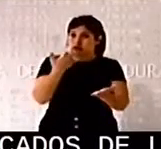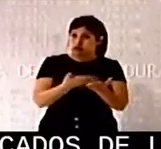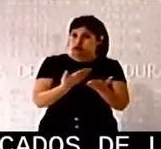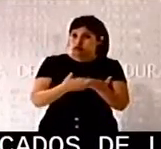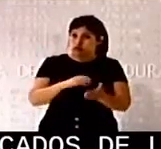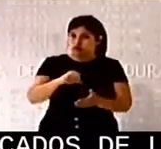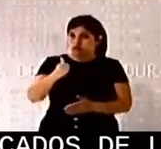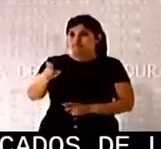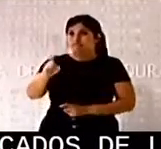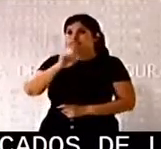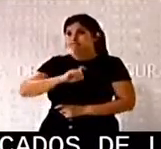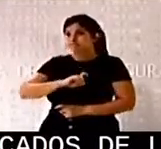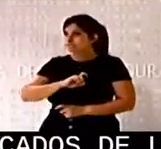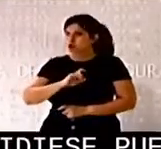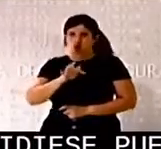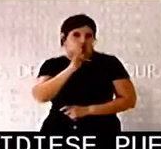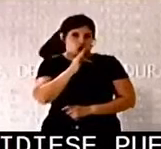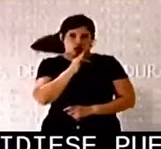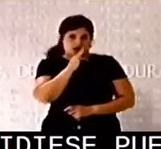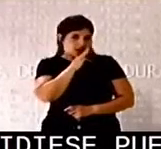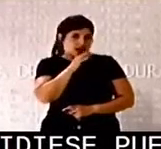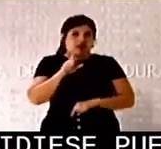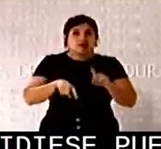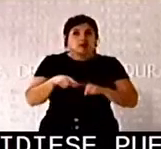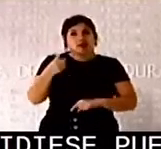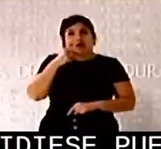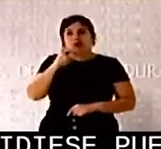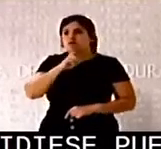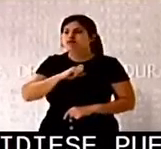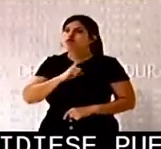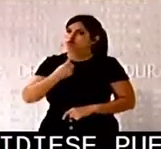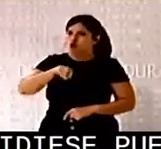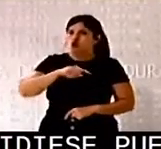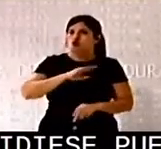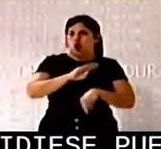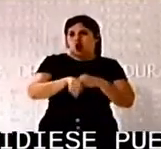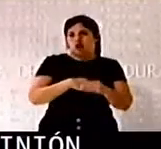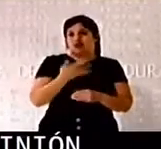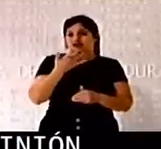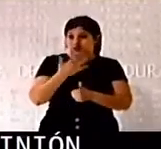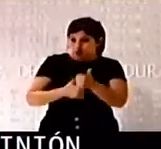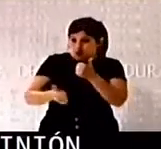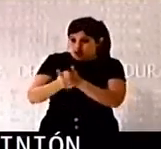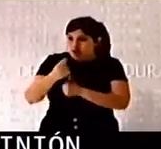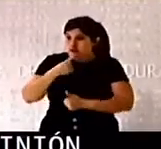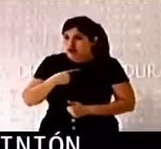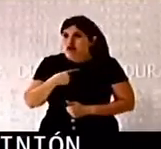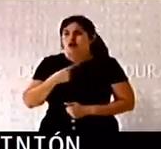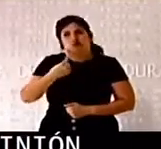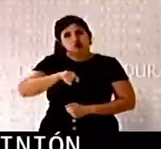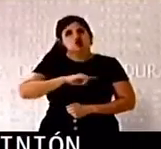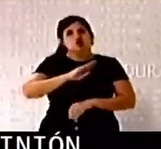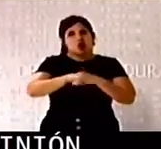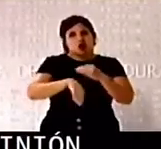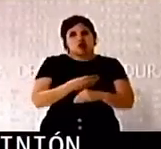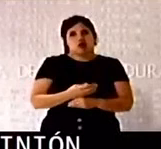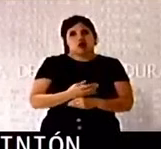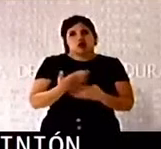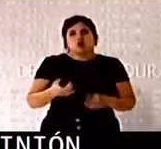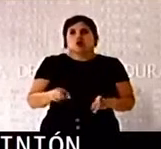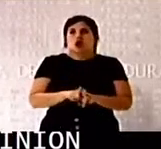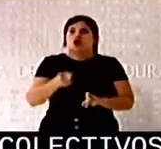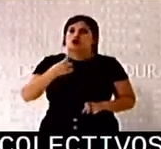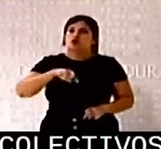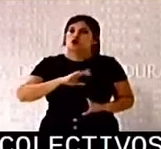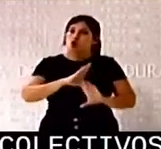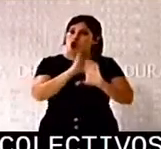decidiese, pues nosotros los vacunaríamos. Y nuestra opinión siempre es la misma con respecto a los colectivos de